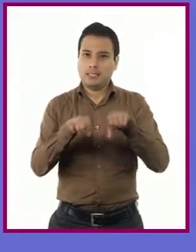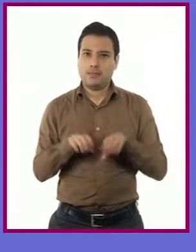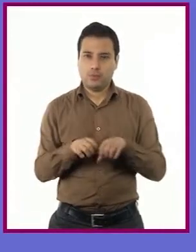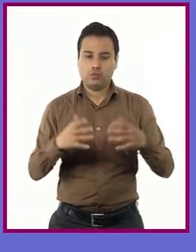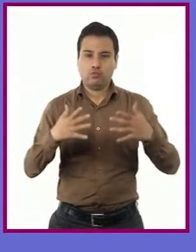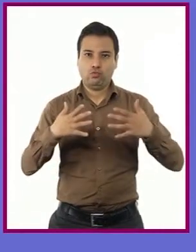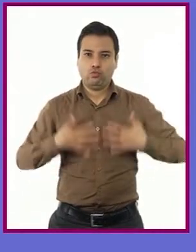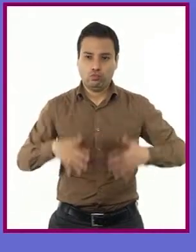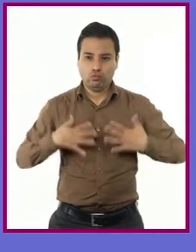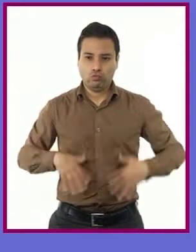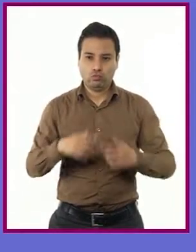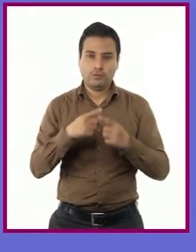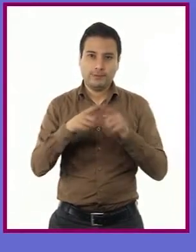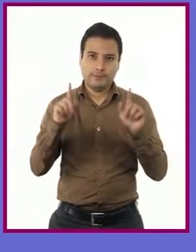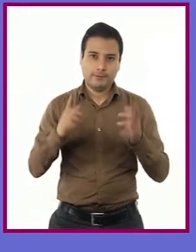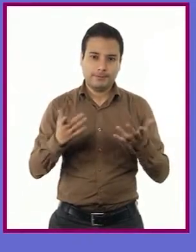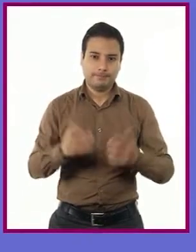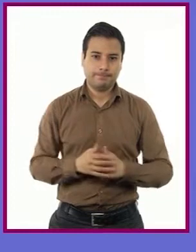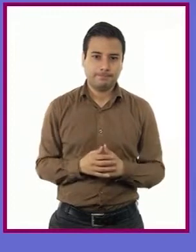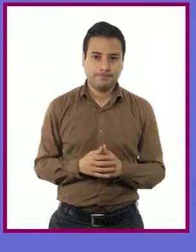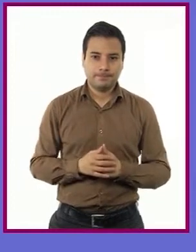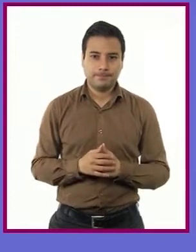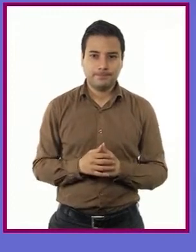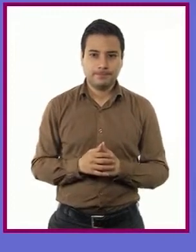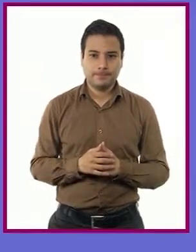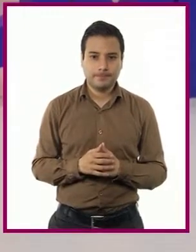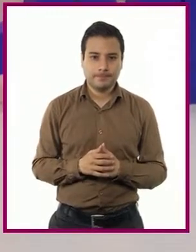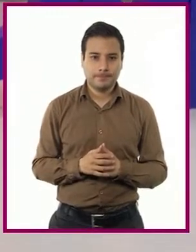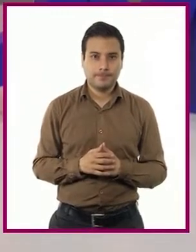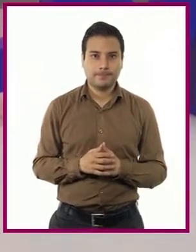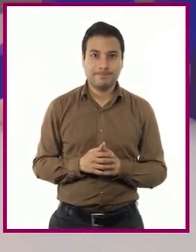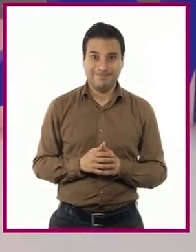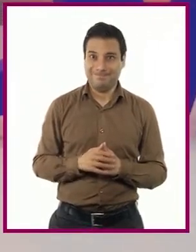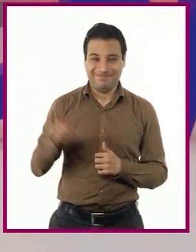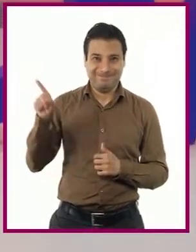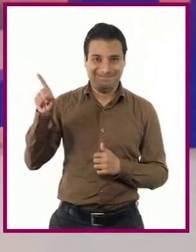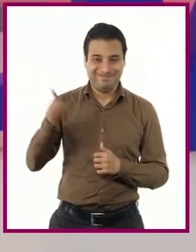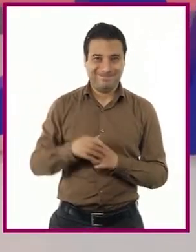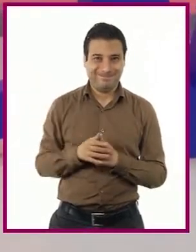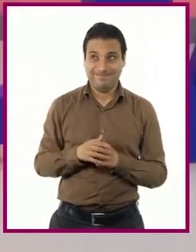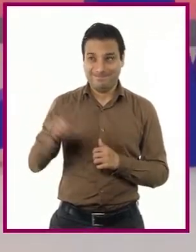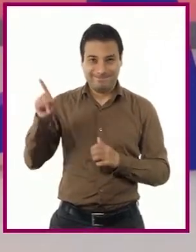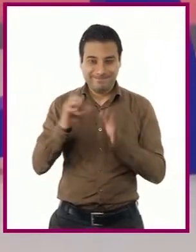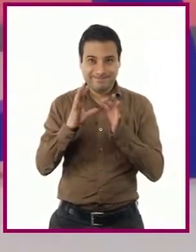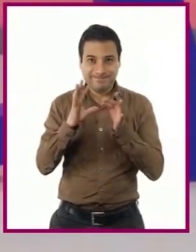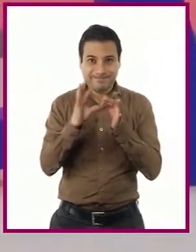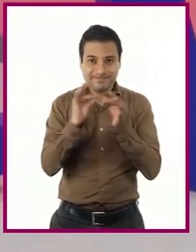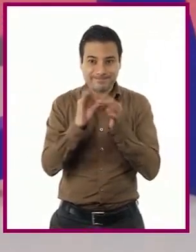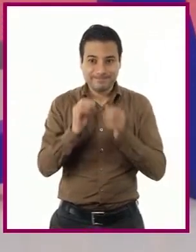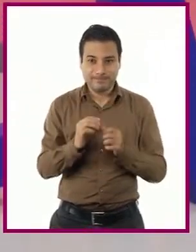son diálogos entre esos simpáticos personajes. Esa parte que mencionas se reescribió en el artículo